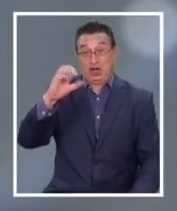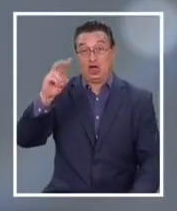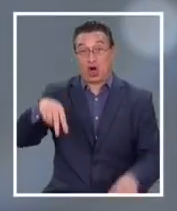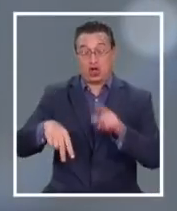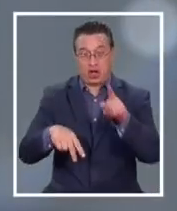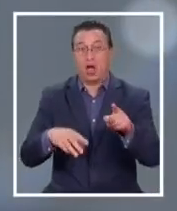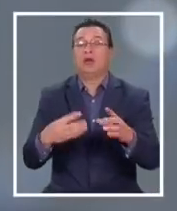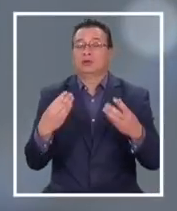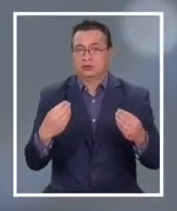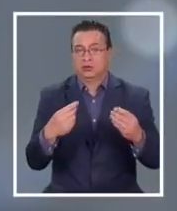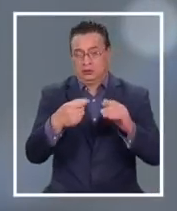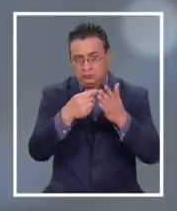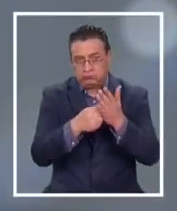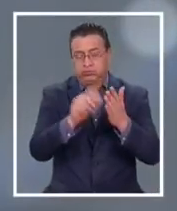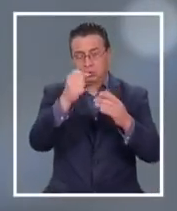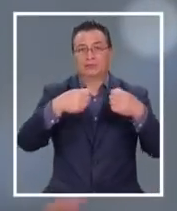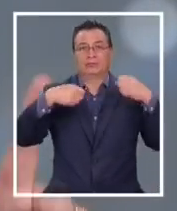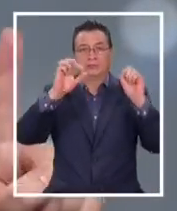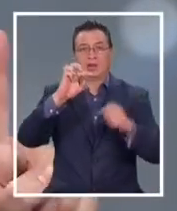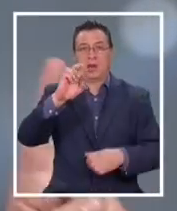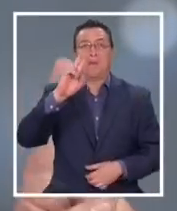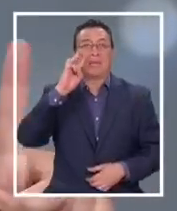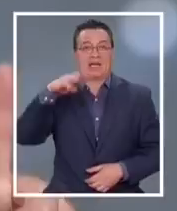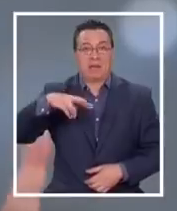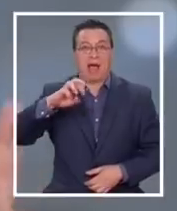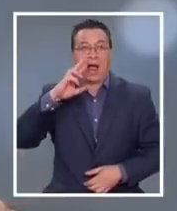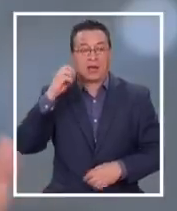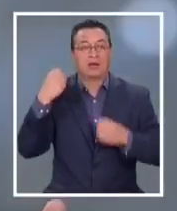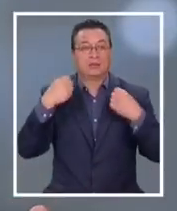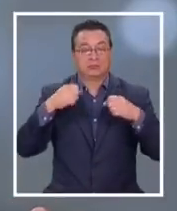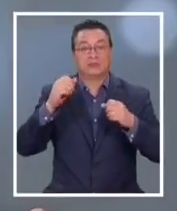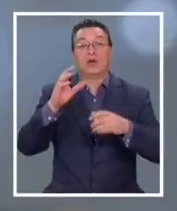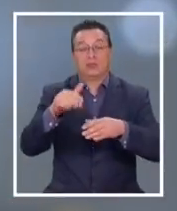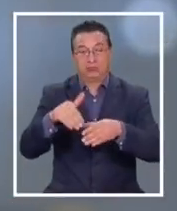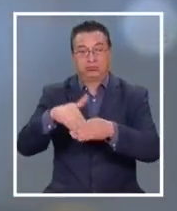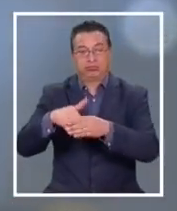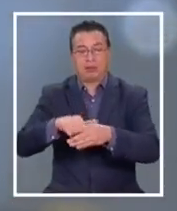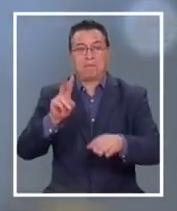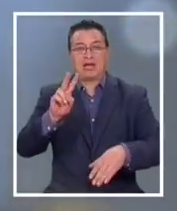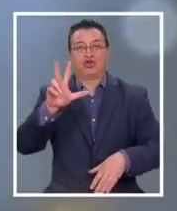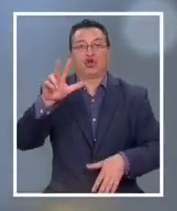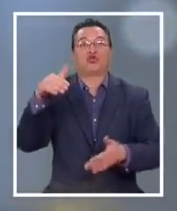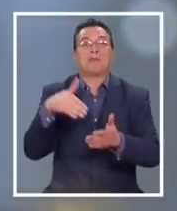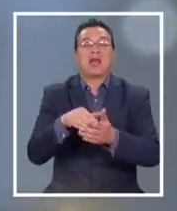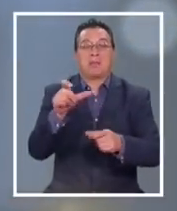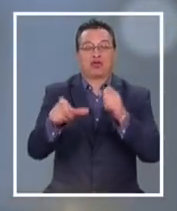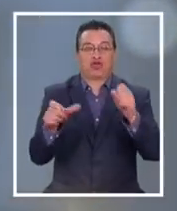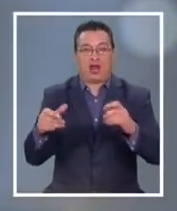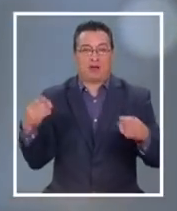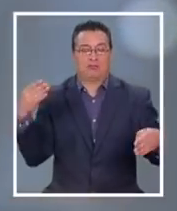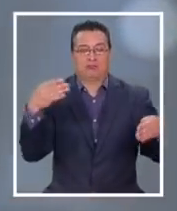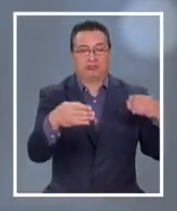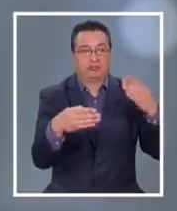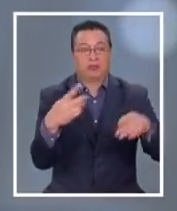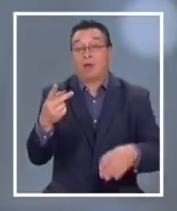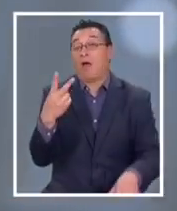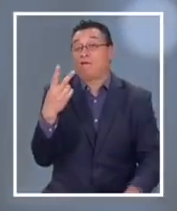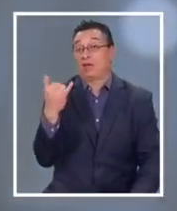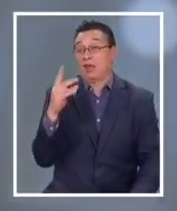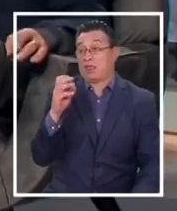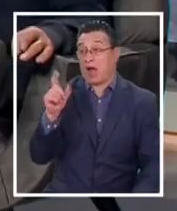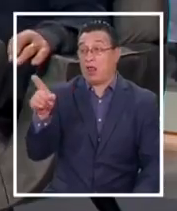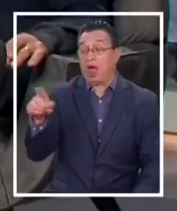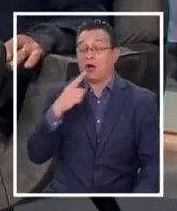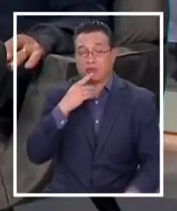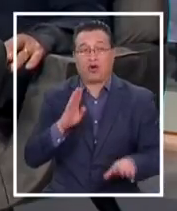gran legitimidad de haber ganado una primaria en que participaron 28.000 personas. Y estoy seguro, y Pancho Vidal ha